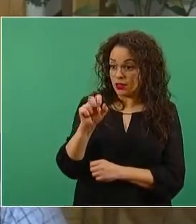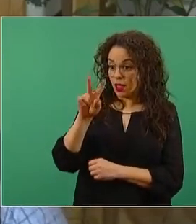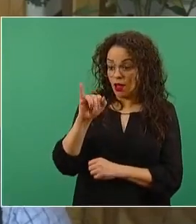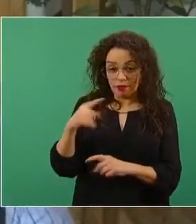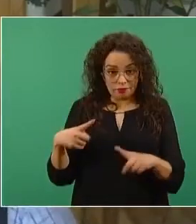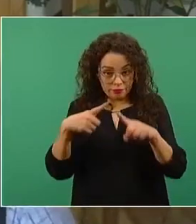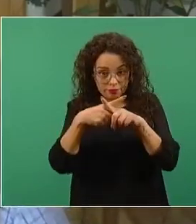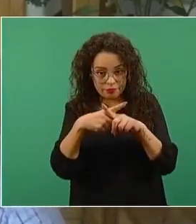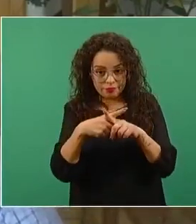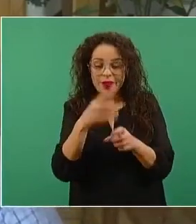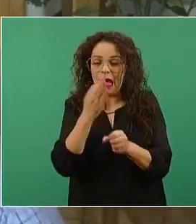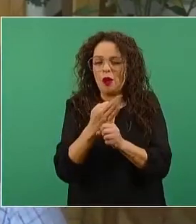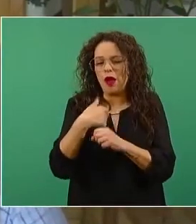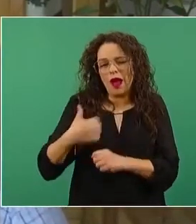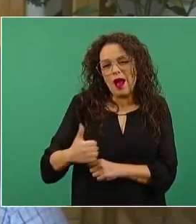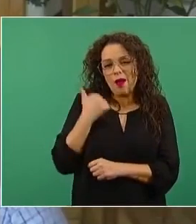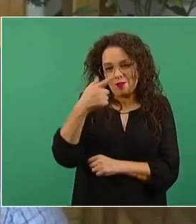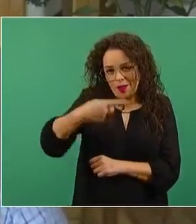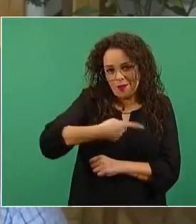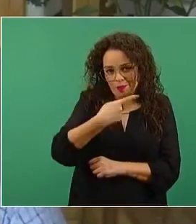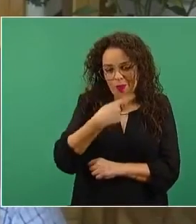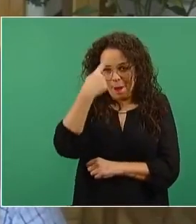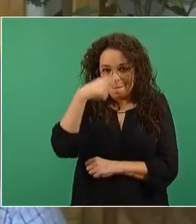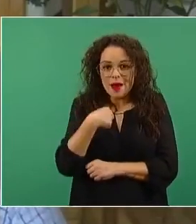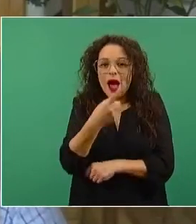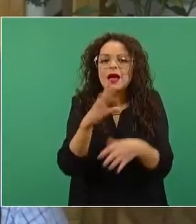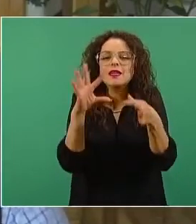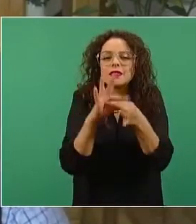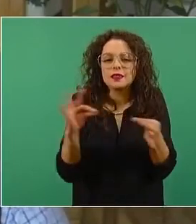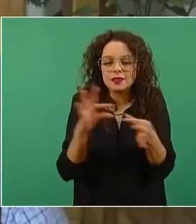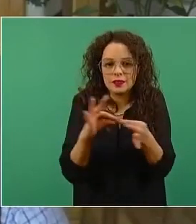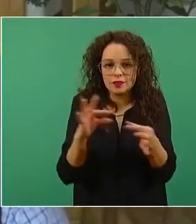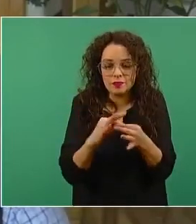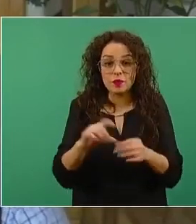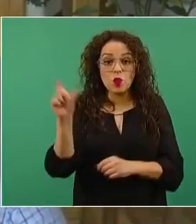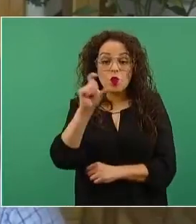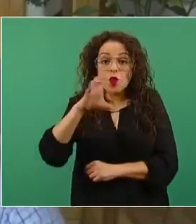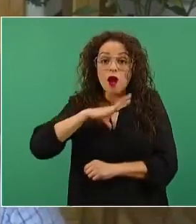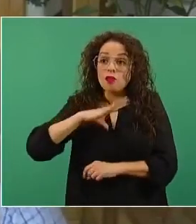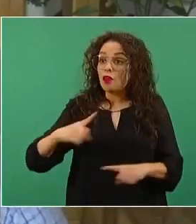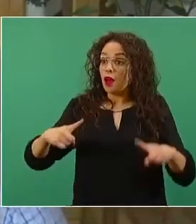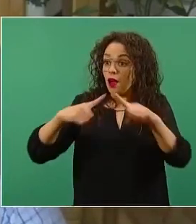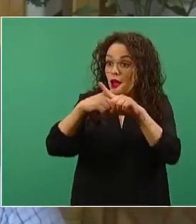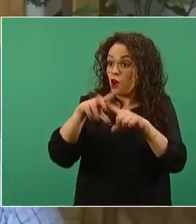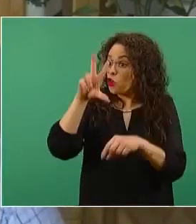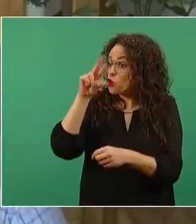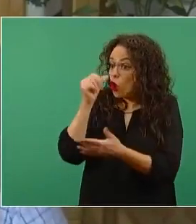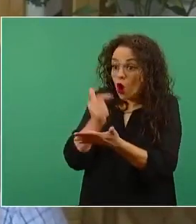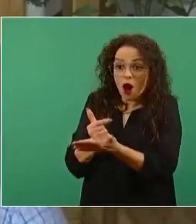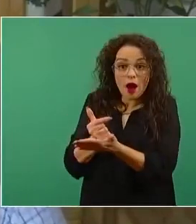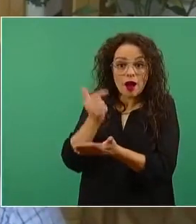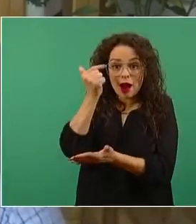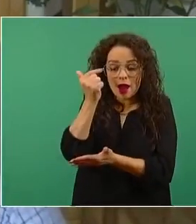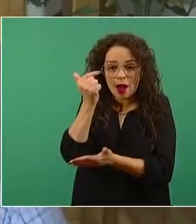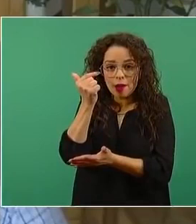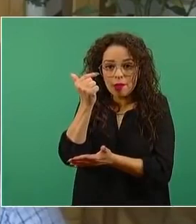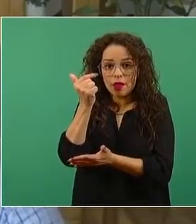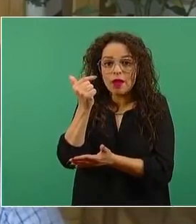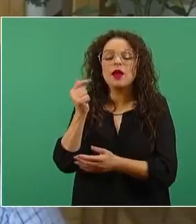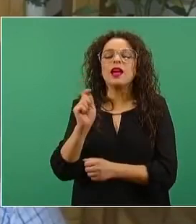pregunta para comentar, dado que los ESAVIs no graves, su característica principal es que